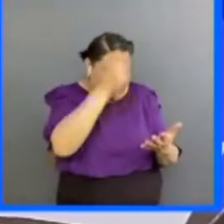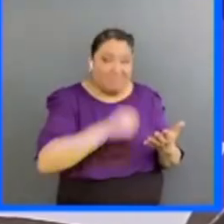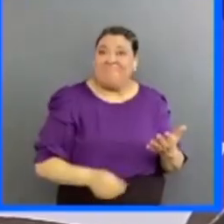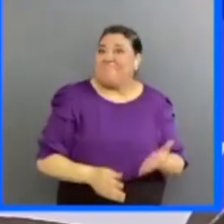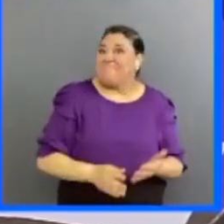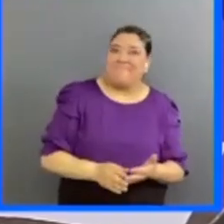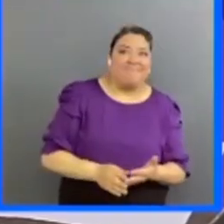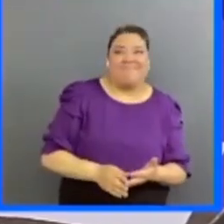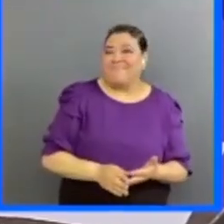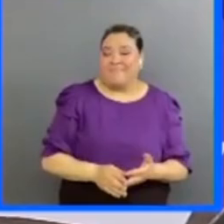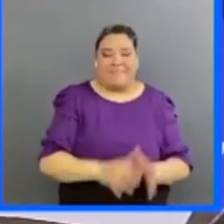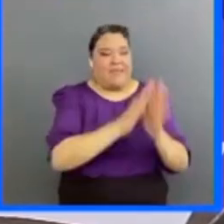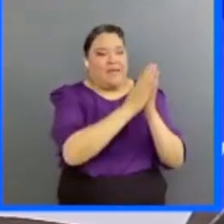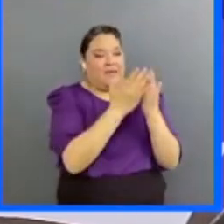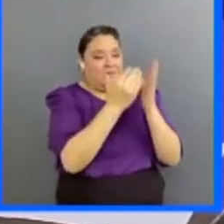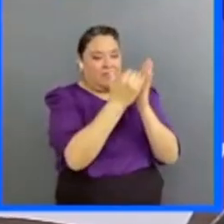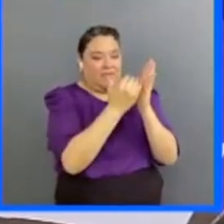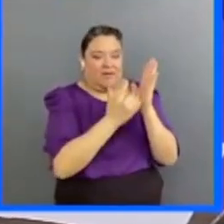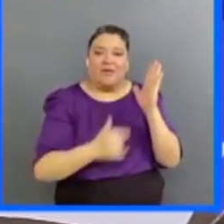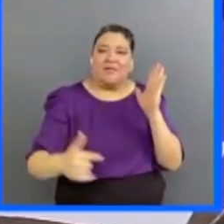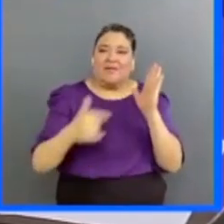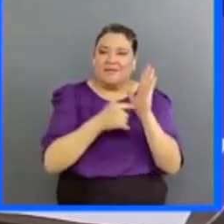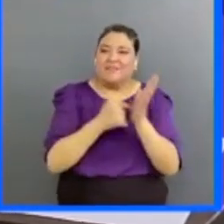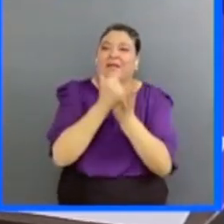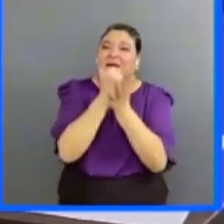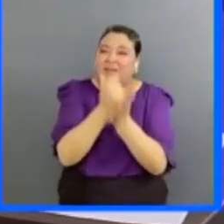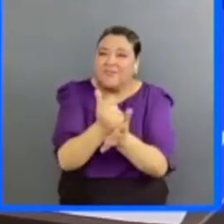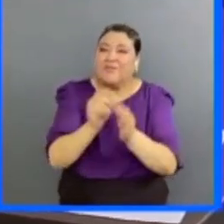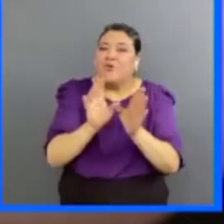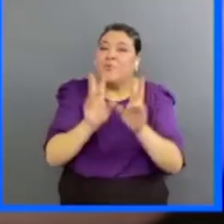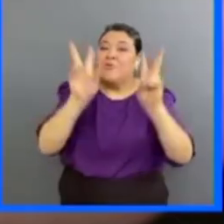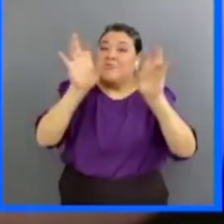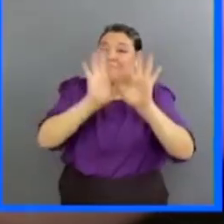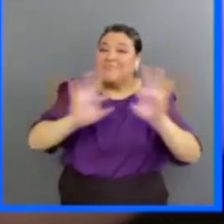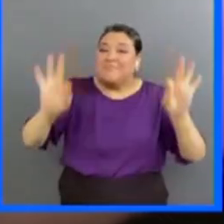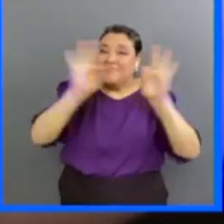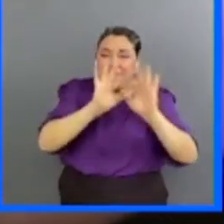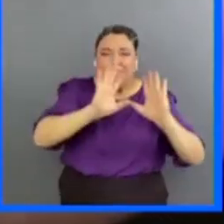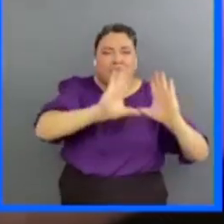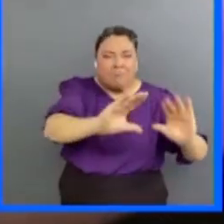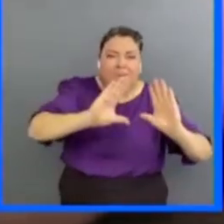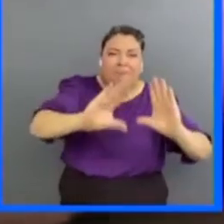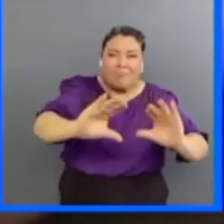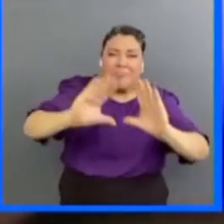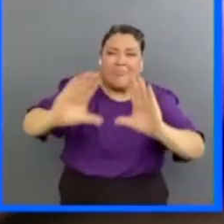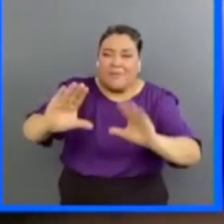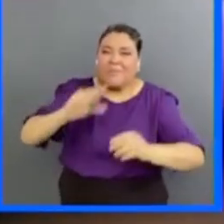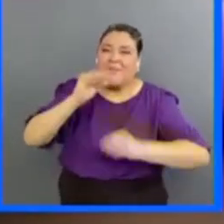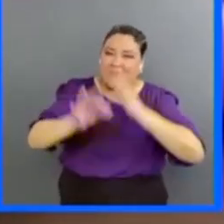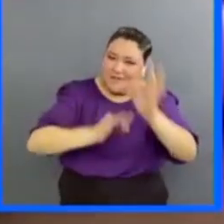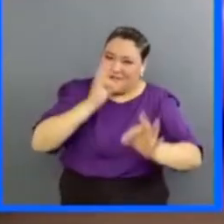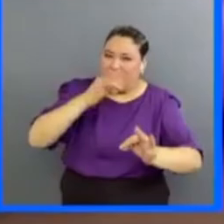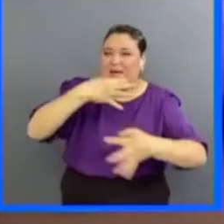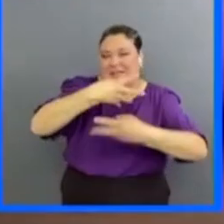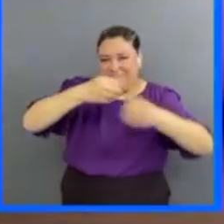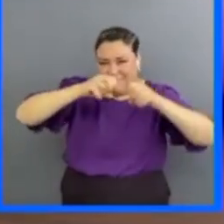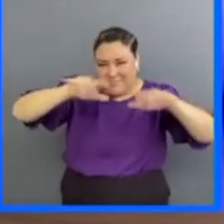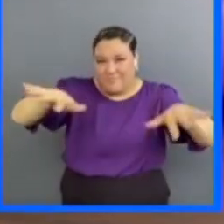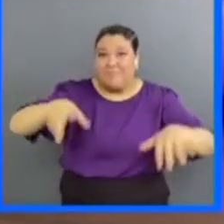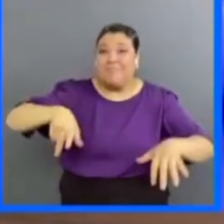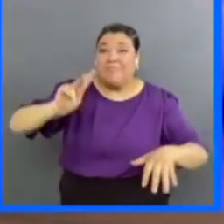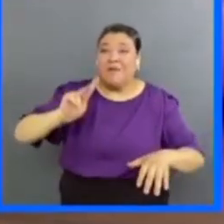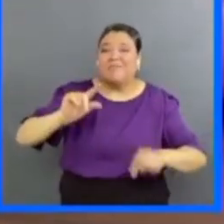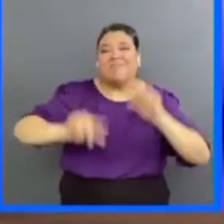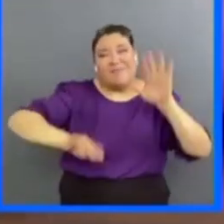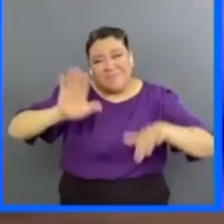de jurisprudencia han desarrollado un trabajo muy importante en la sistematización de criterios. Sin embargo, su impacto ha sido limitado al interior